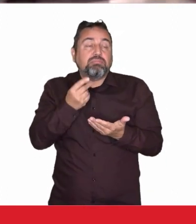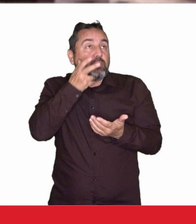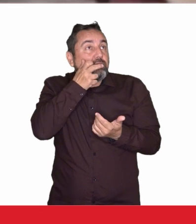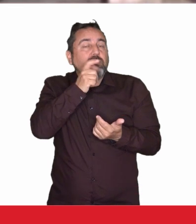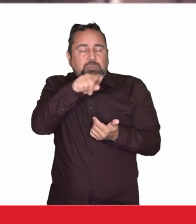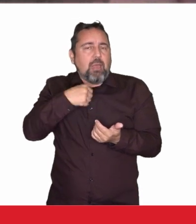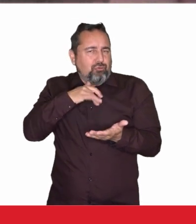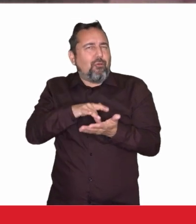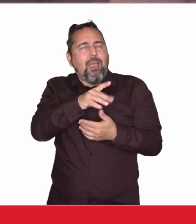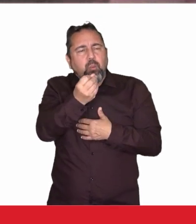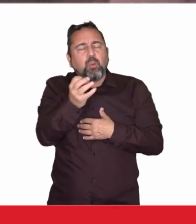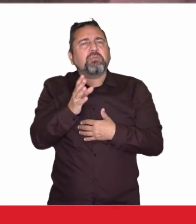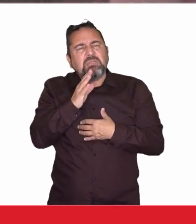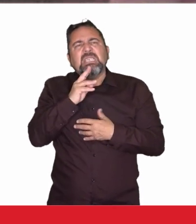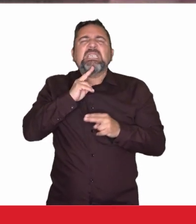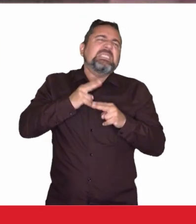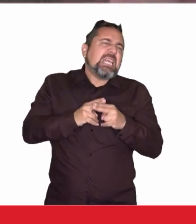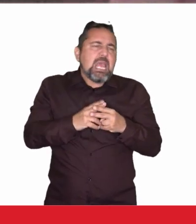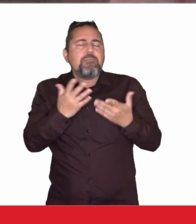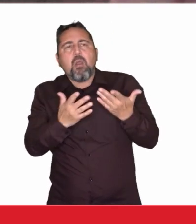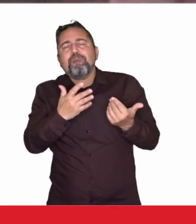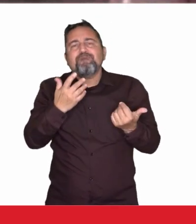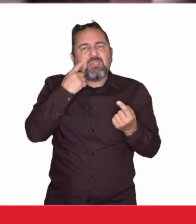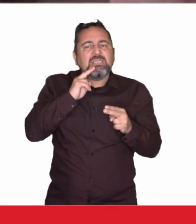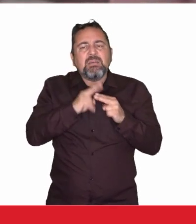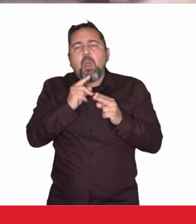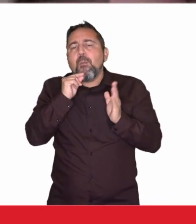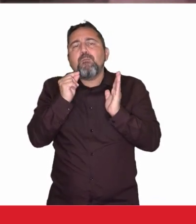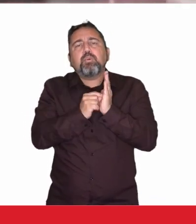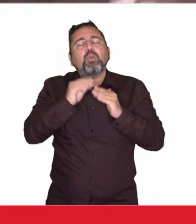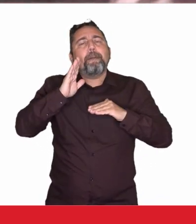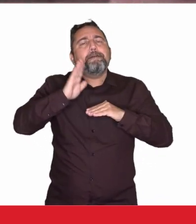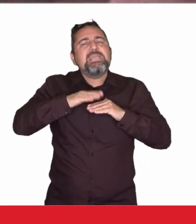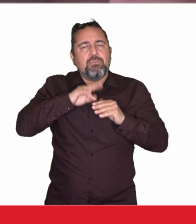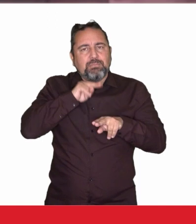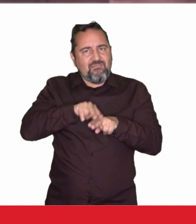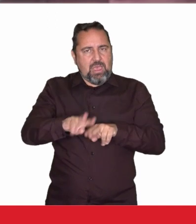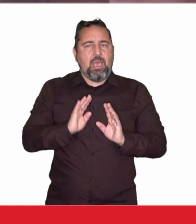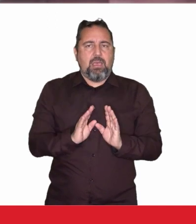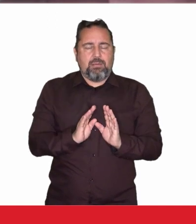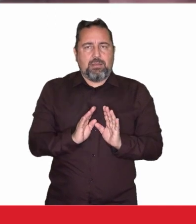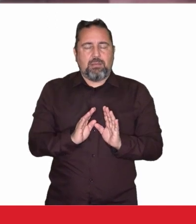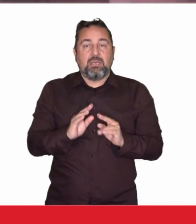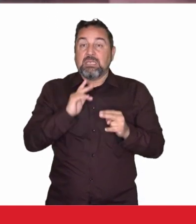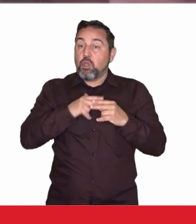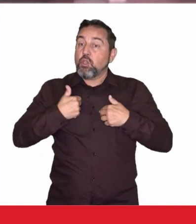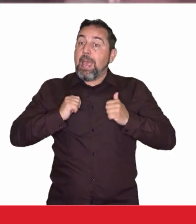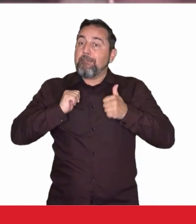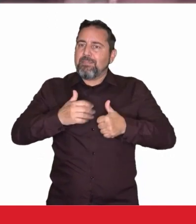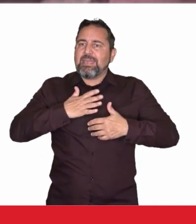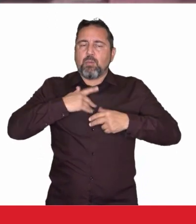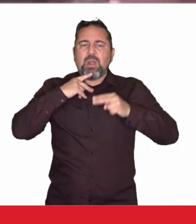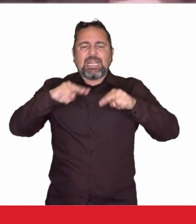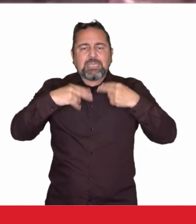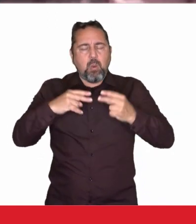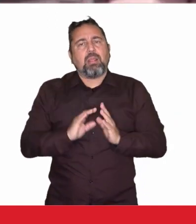otras personas que nos habéis escuchado hablar de esto, sabéis que se llama o se conoce como el producto mínimo viable. ¿Vale? Es decir,